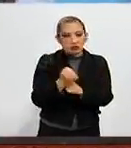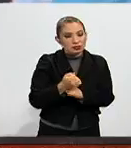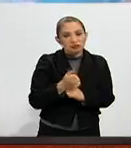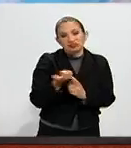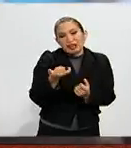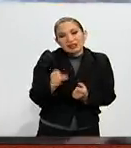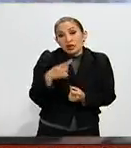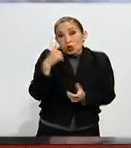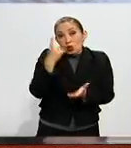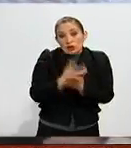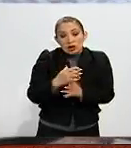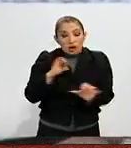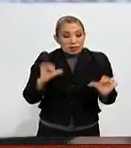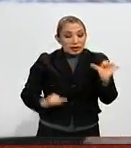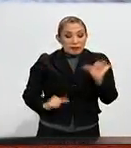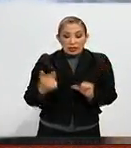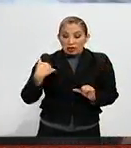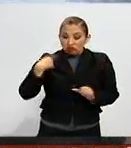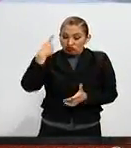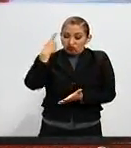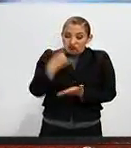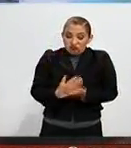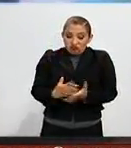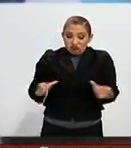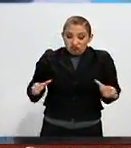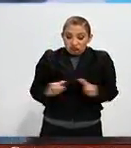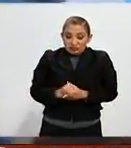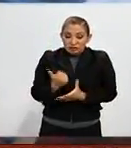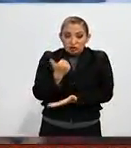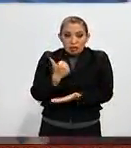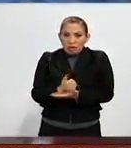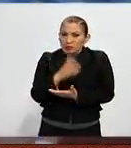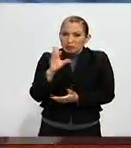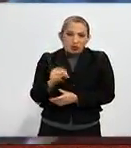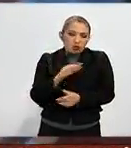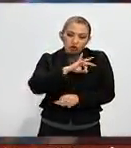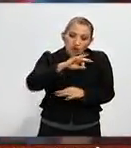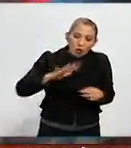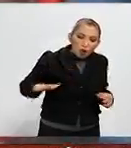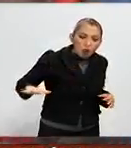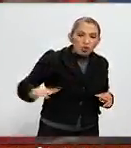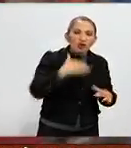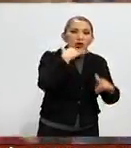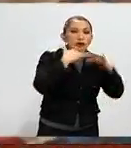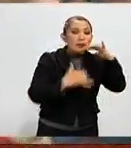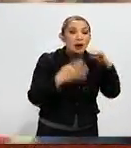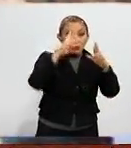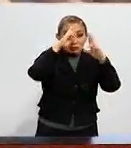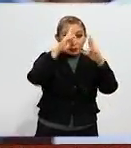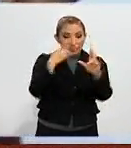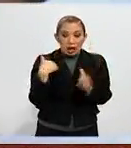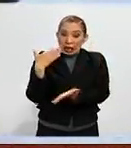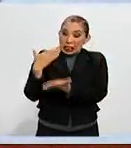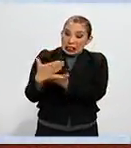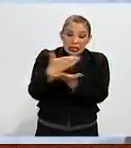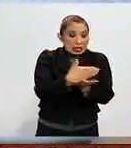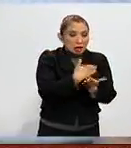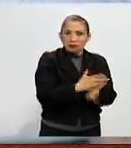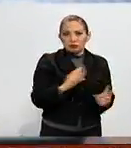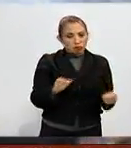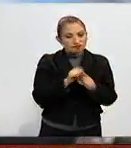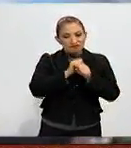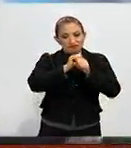Así que no es solo una acción y una medida de la Ciudad de México. Los contaminantes no respetan